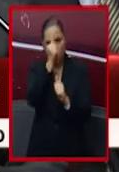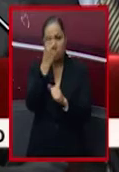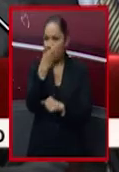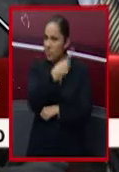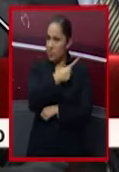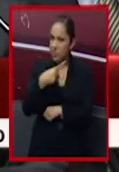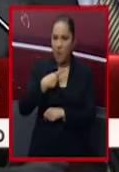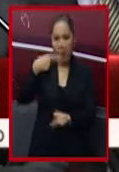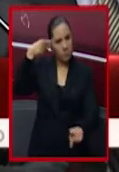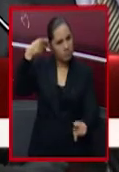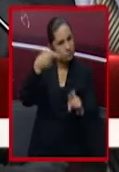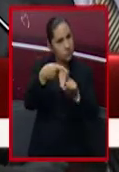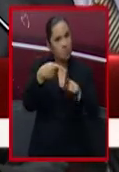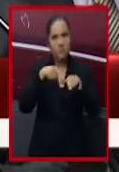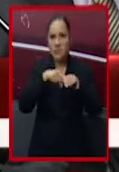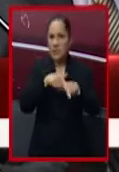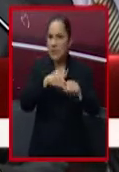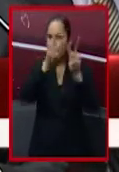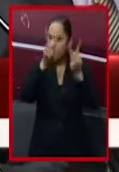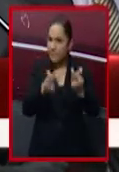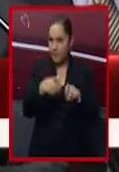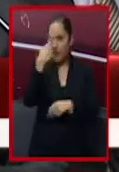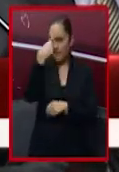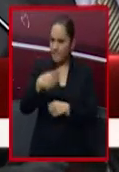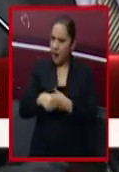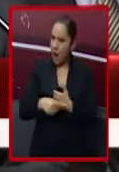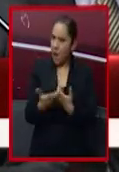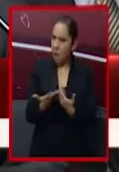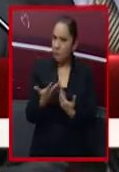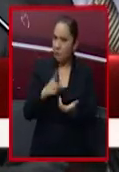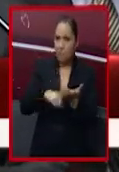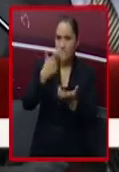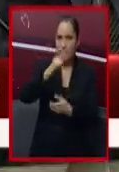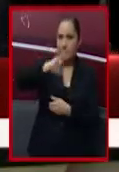reivindicaciones nacionales y en contra de la reforma energética.